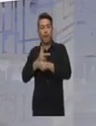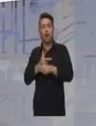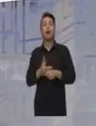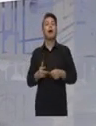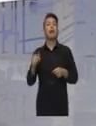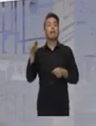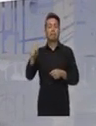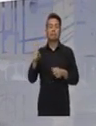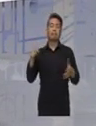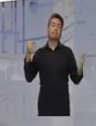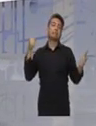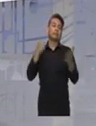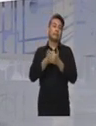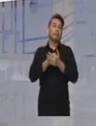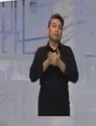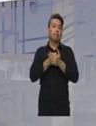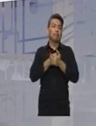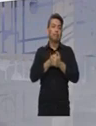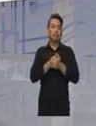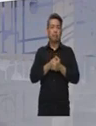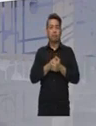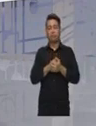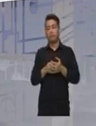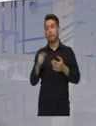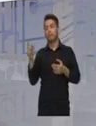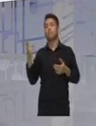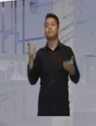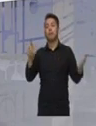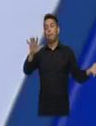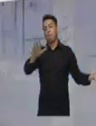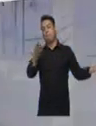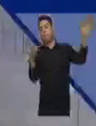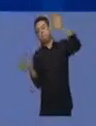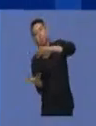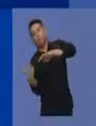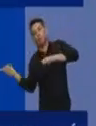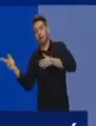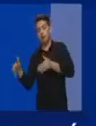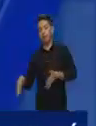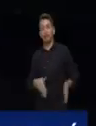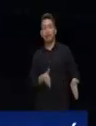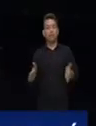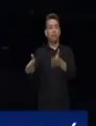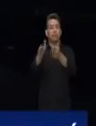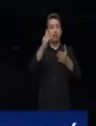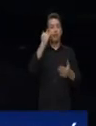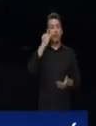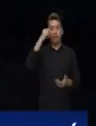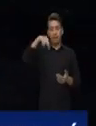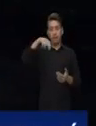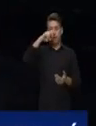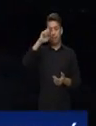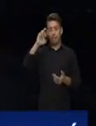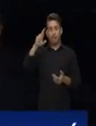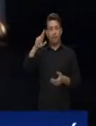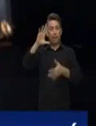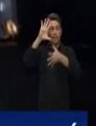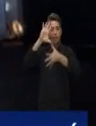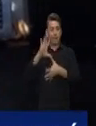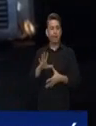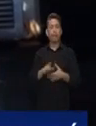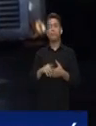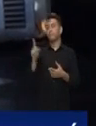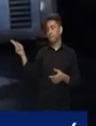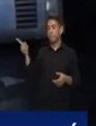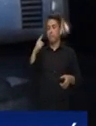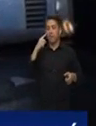accidente, un percance vial y volcó en la ruta interamericana. Camión del sistema penitenciario que transportaba reos